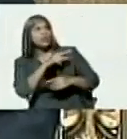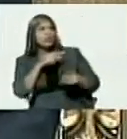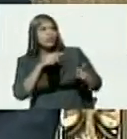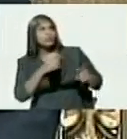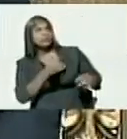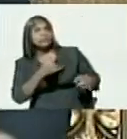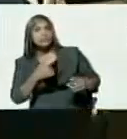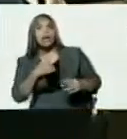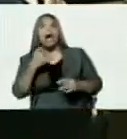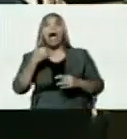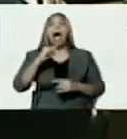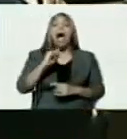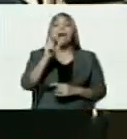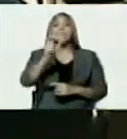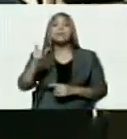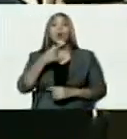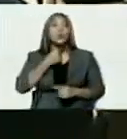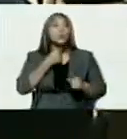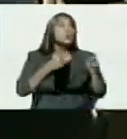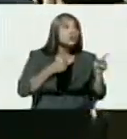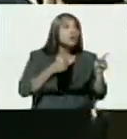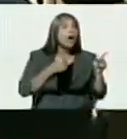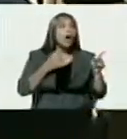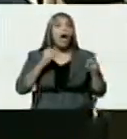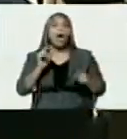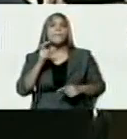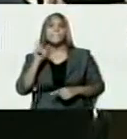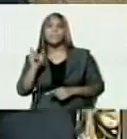a quienes no les gustará, pero eso es parte de la democracia.